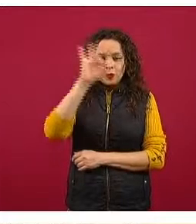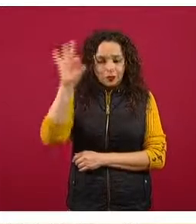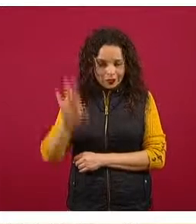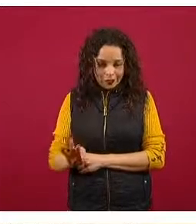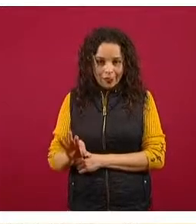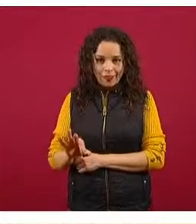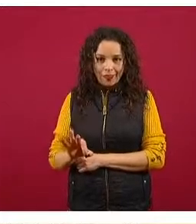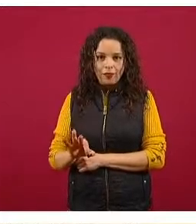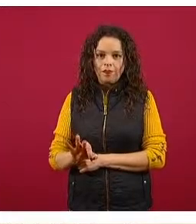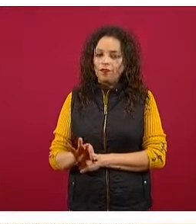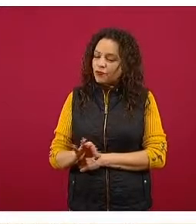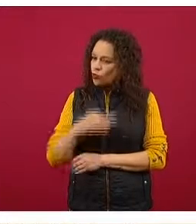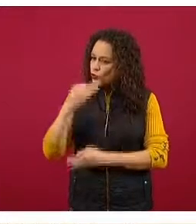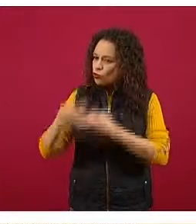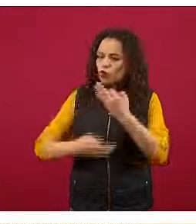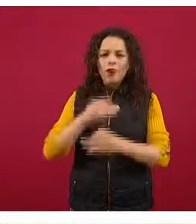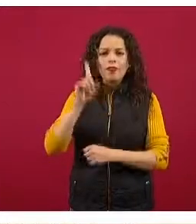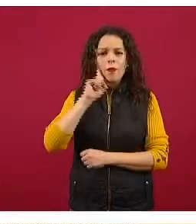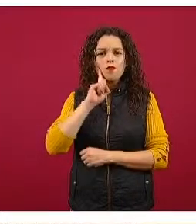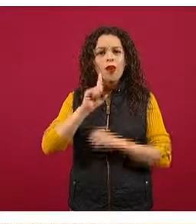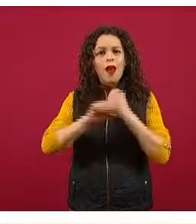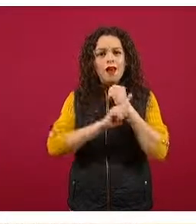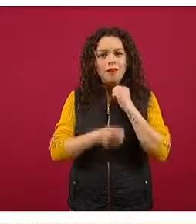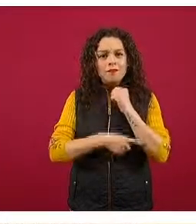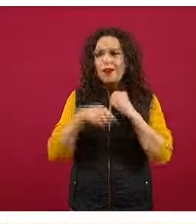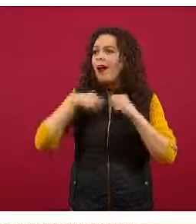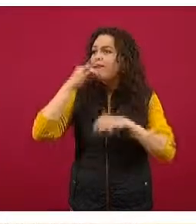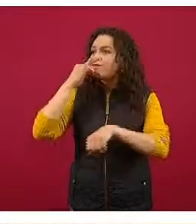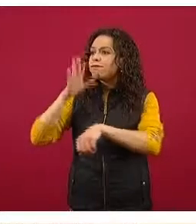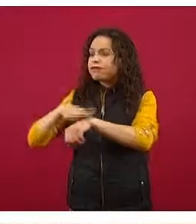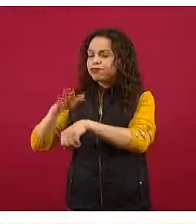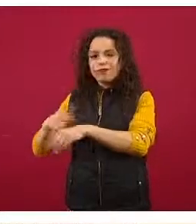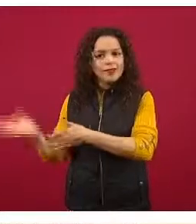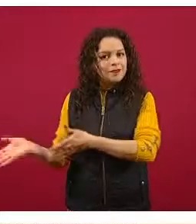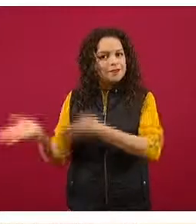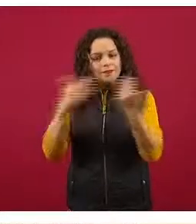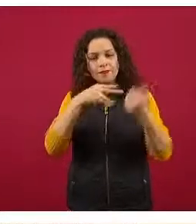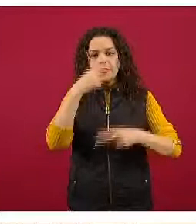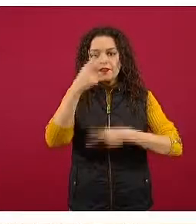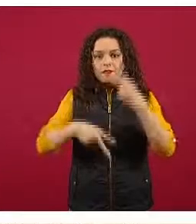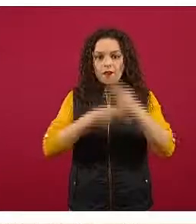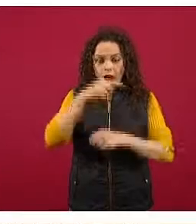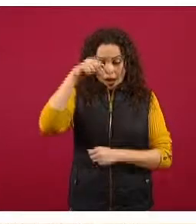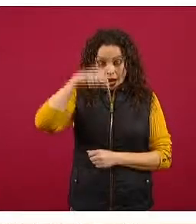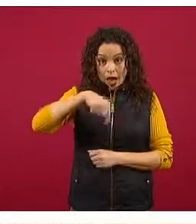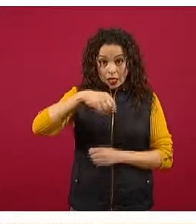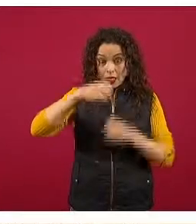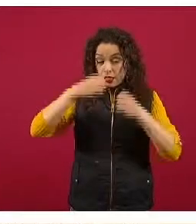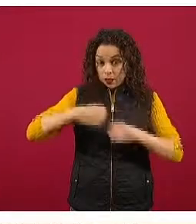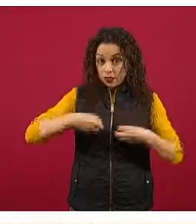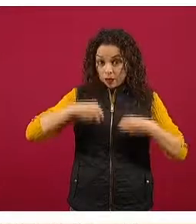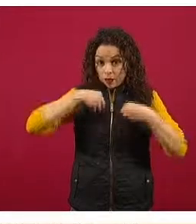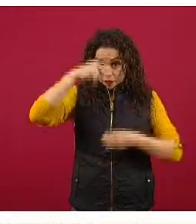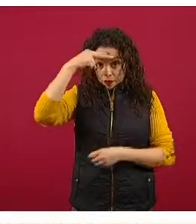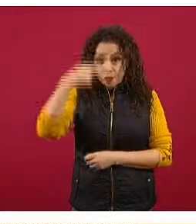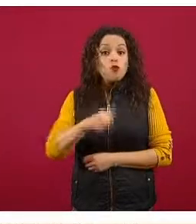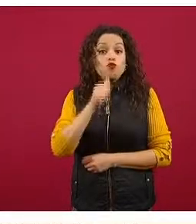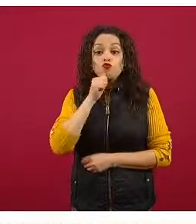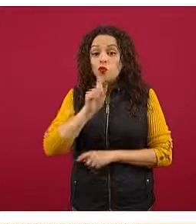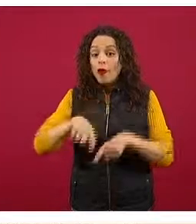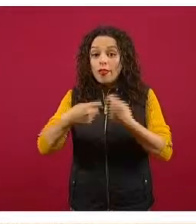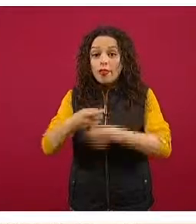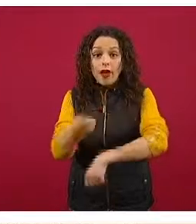las mujeres embarazadas que están actualmente en el país y que no han recibido una vacuna